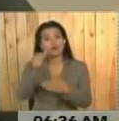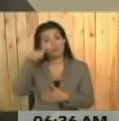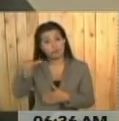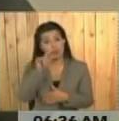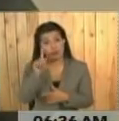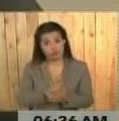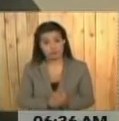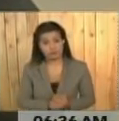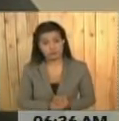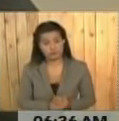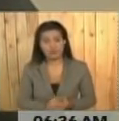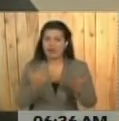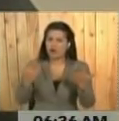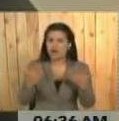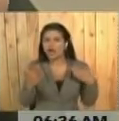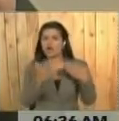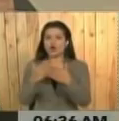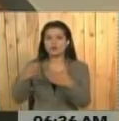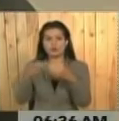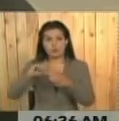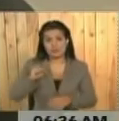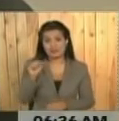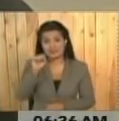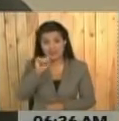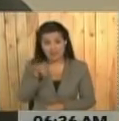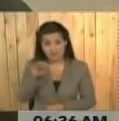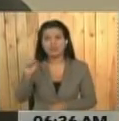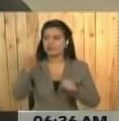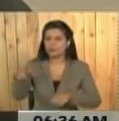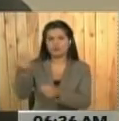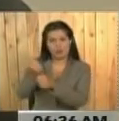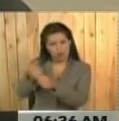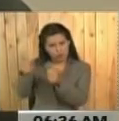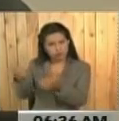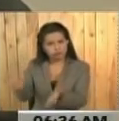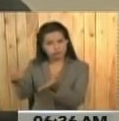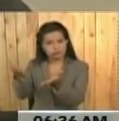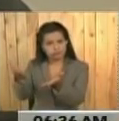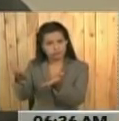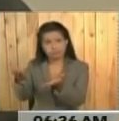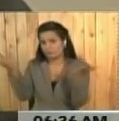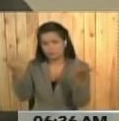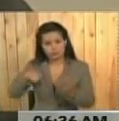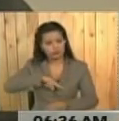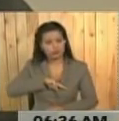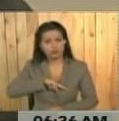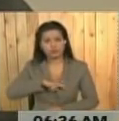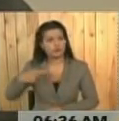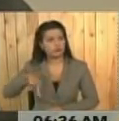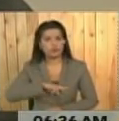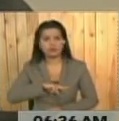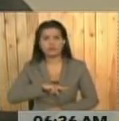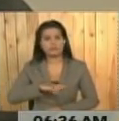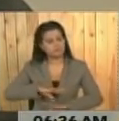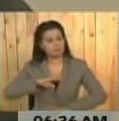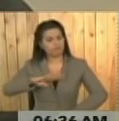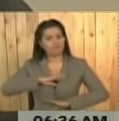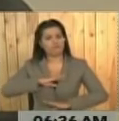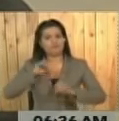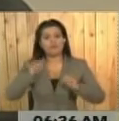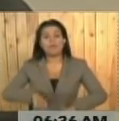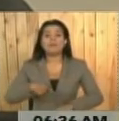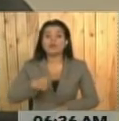ahora el ataque hacia el cín quiere decir que el cí está haciendo su trabajo eso nos llena a nosotros de de de satisfacción y